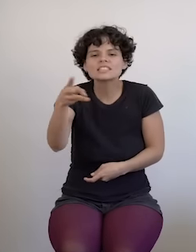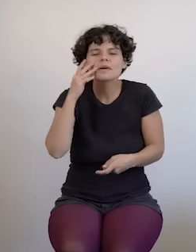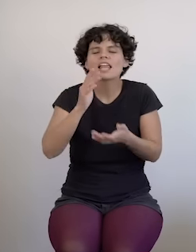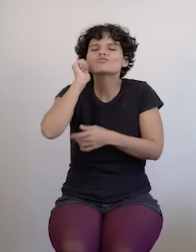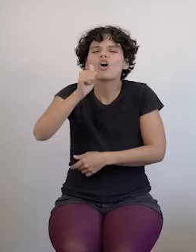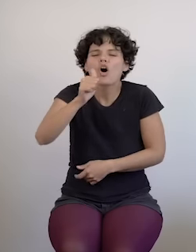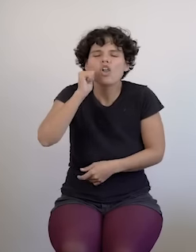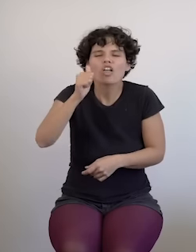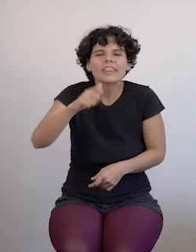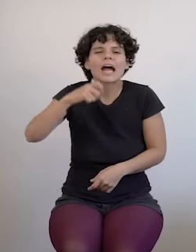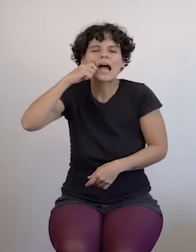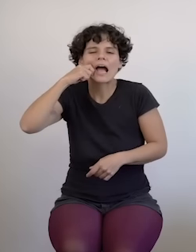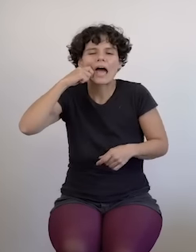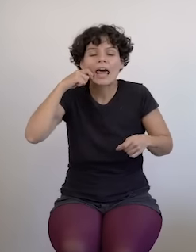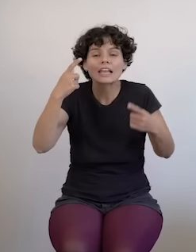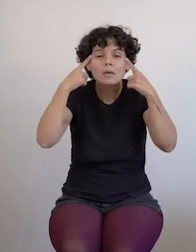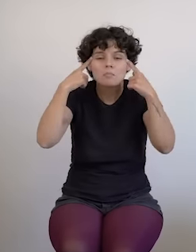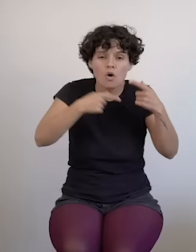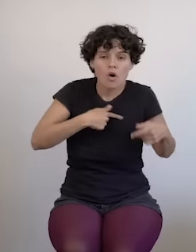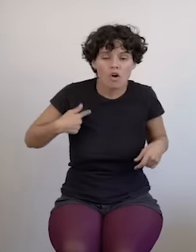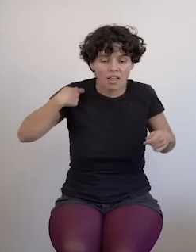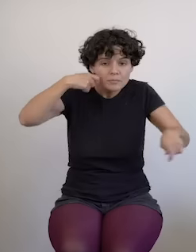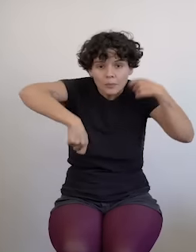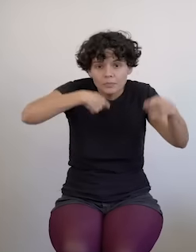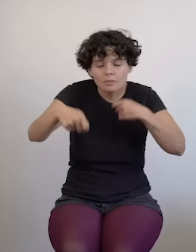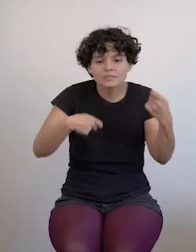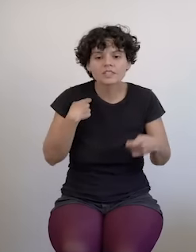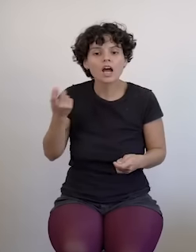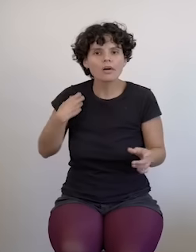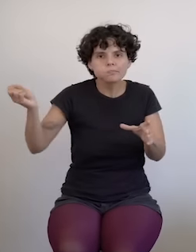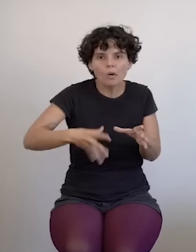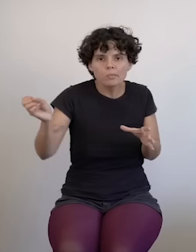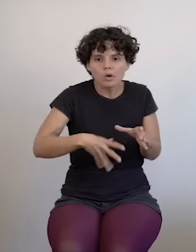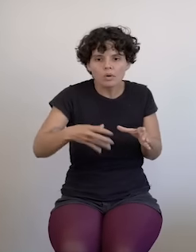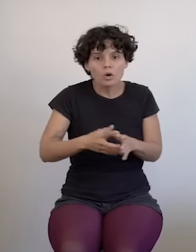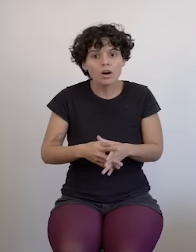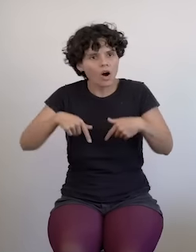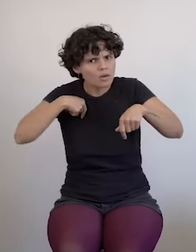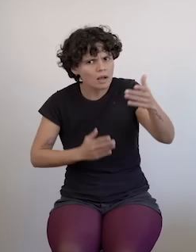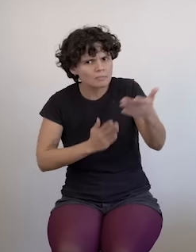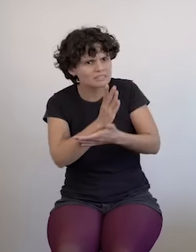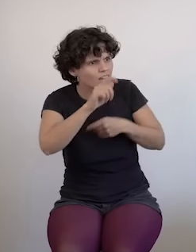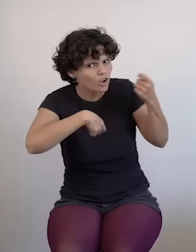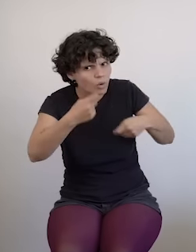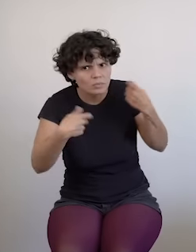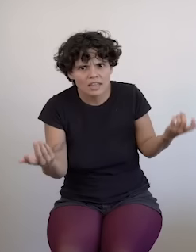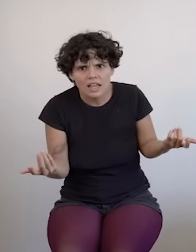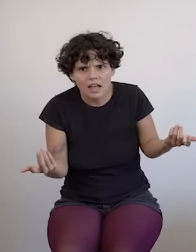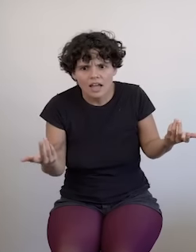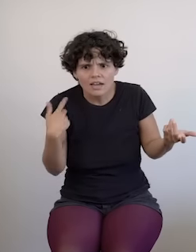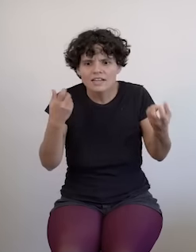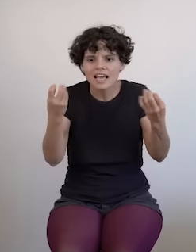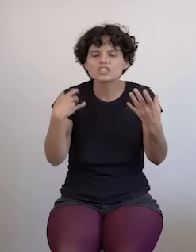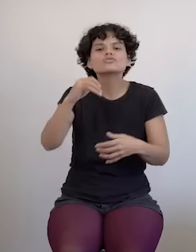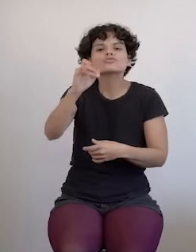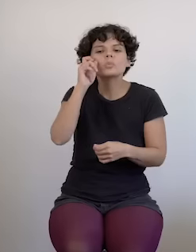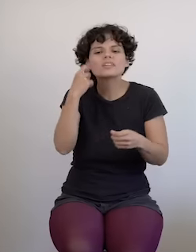como 3 semanas comiendo carne mongoliana todos los días. No, primero la carne, que está el chuño. ¿Qué es ahí? Ah, hablando de cocina.